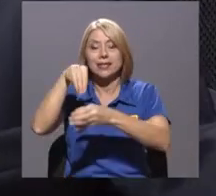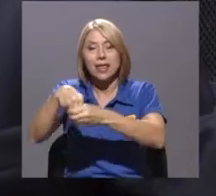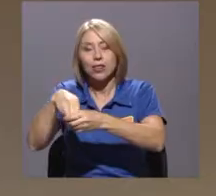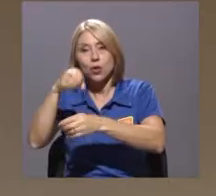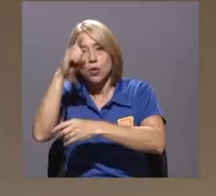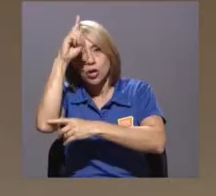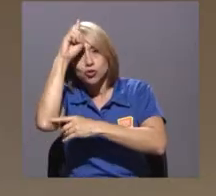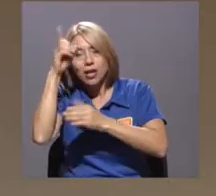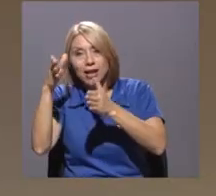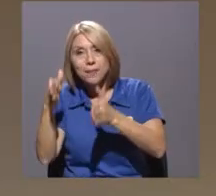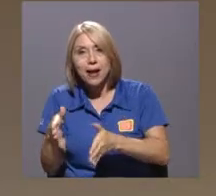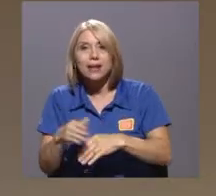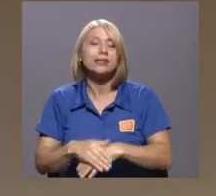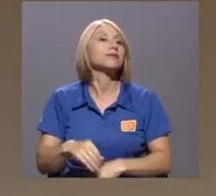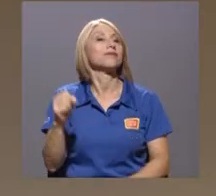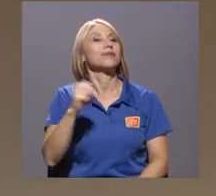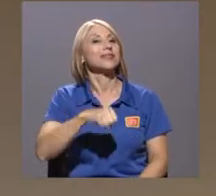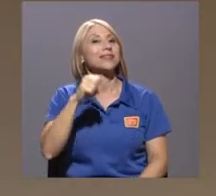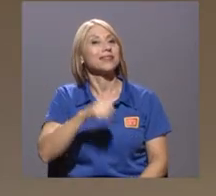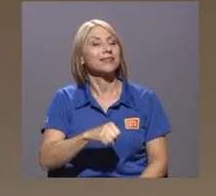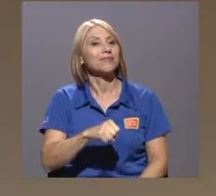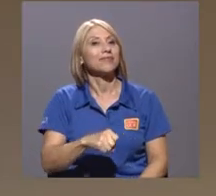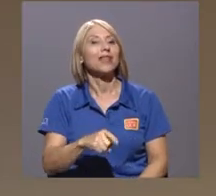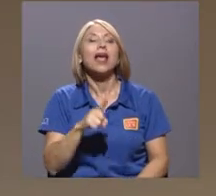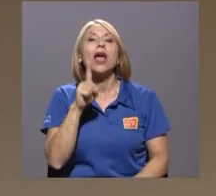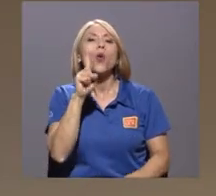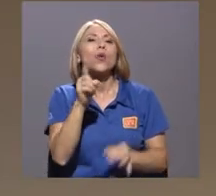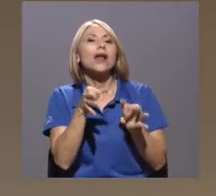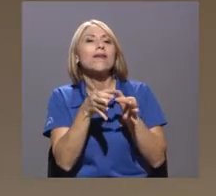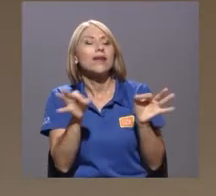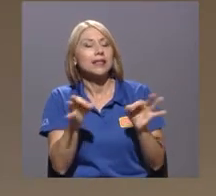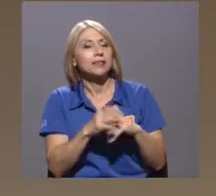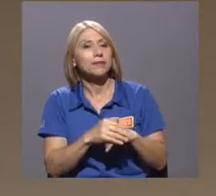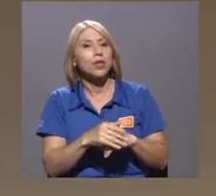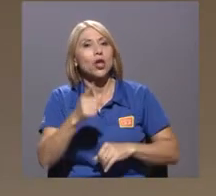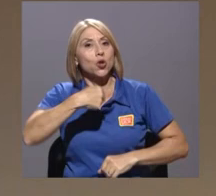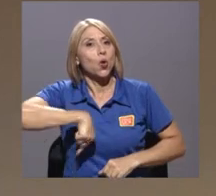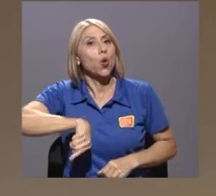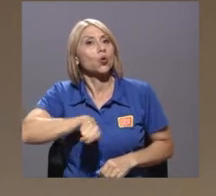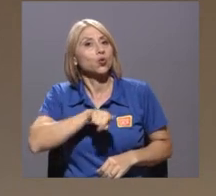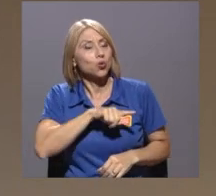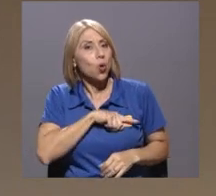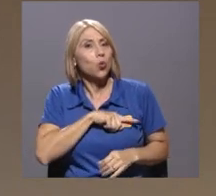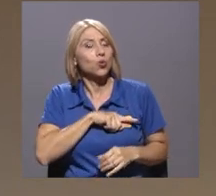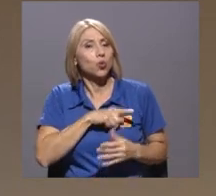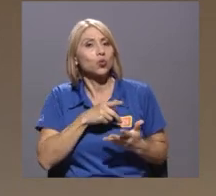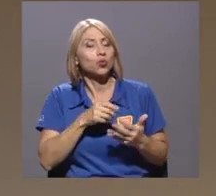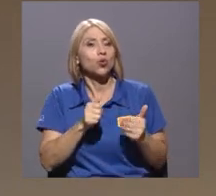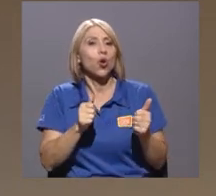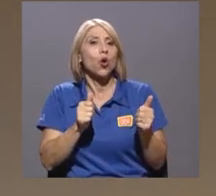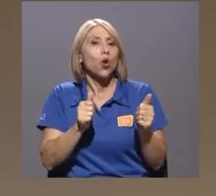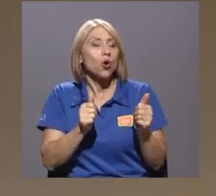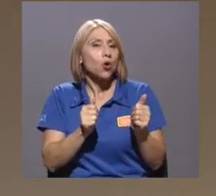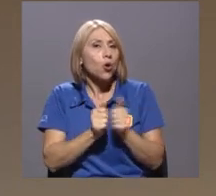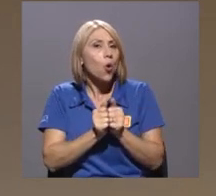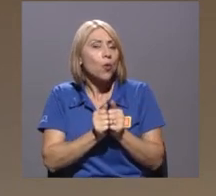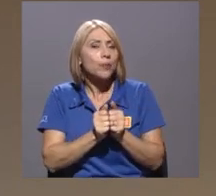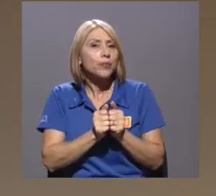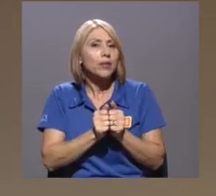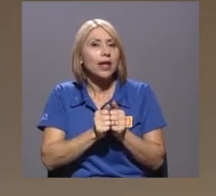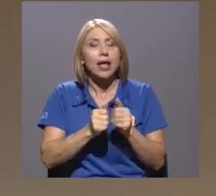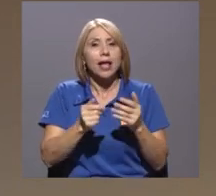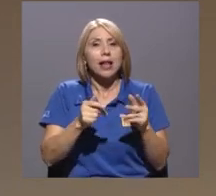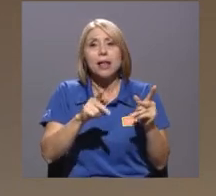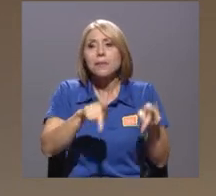puede sufrir una frase solitaria nosotros teníamos con los sondajes que me duran como